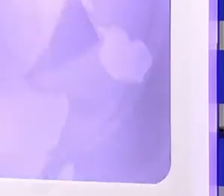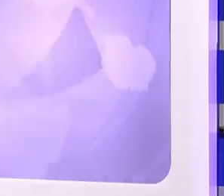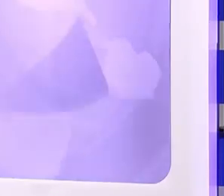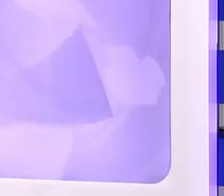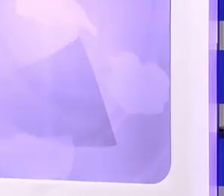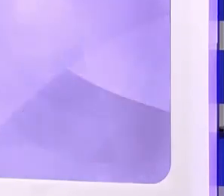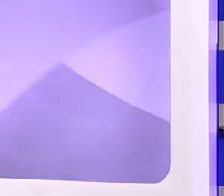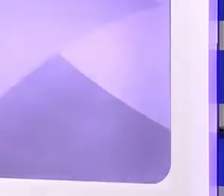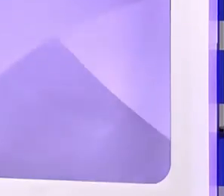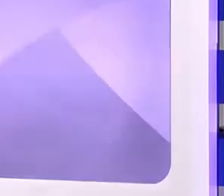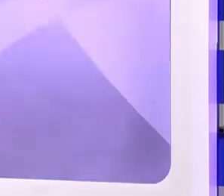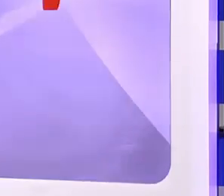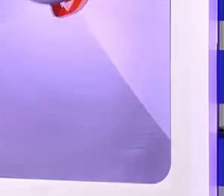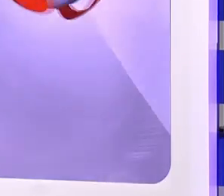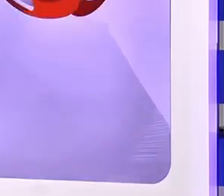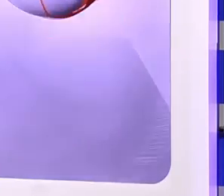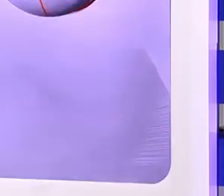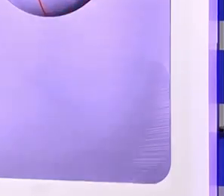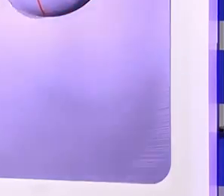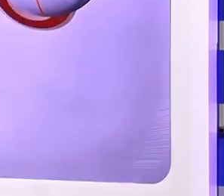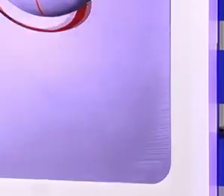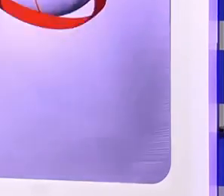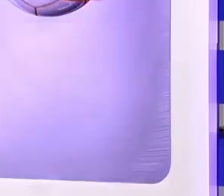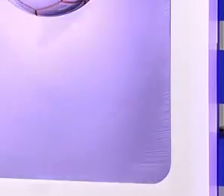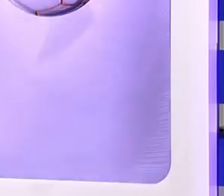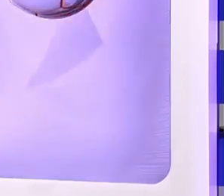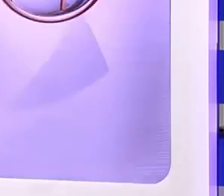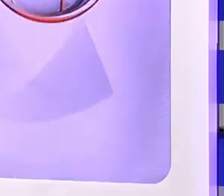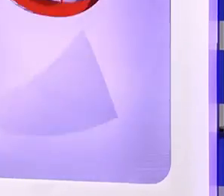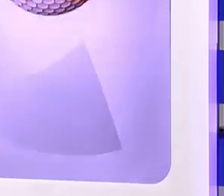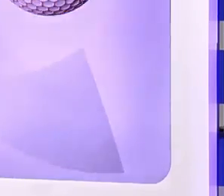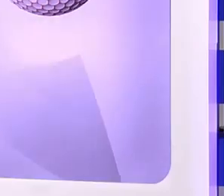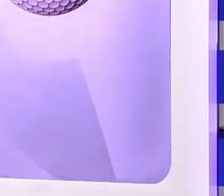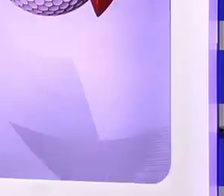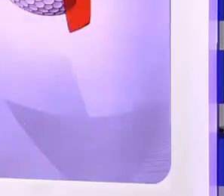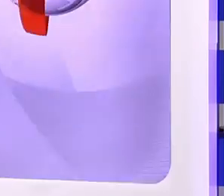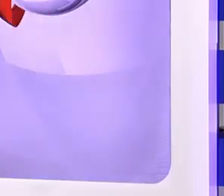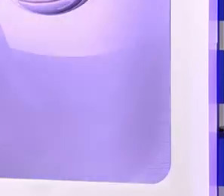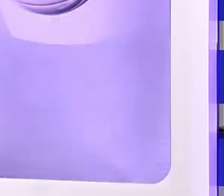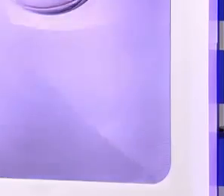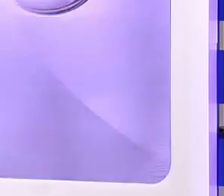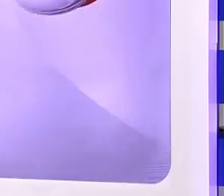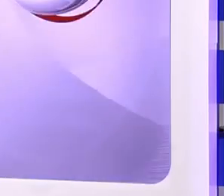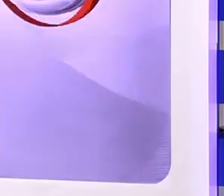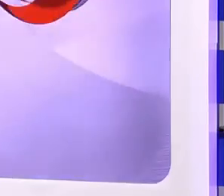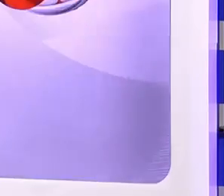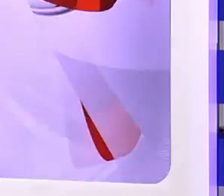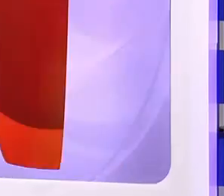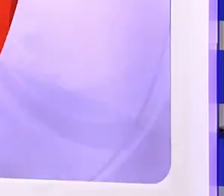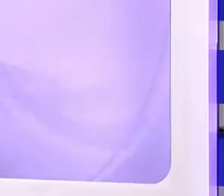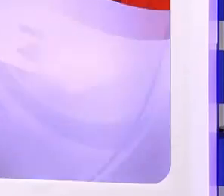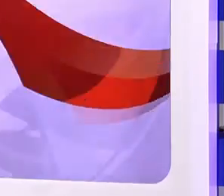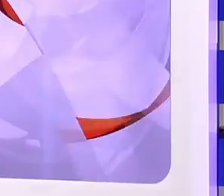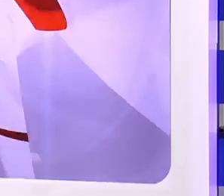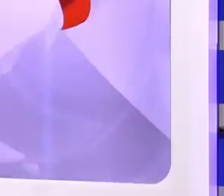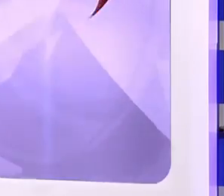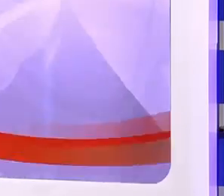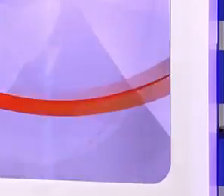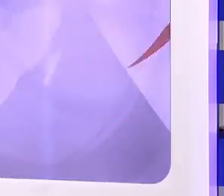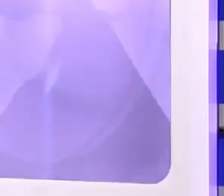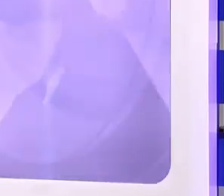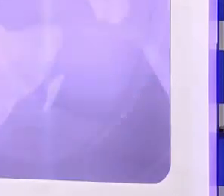Finalizan los deportes por la presente emisión. Ya viene Sara Narváez con lo mejor en la mira. Es el momento de nuestros patrocinadores. Ya